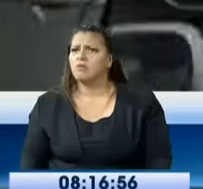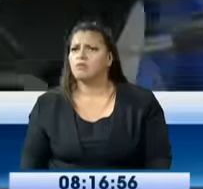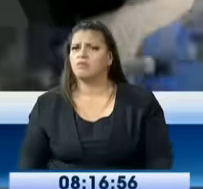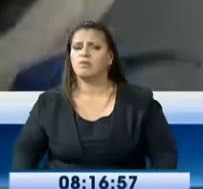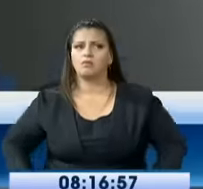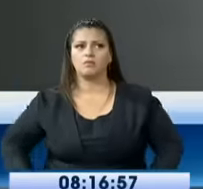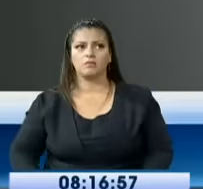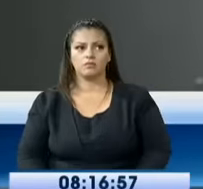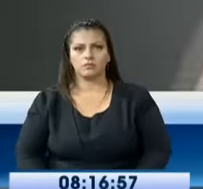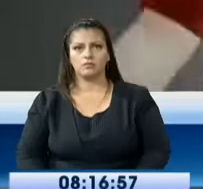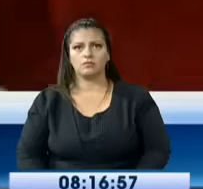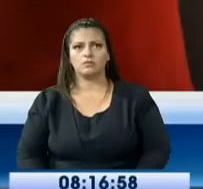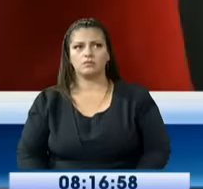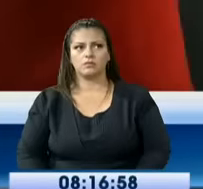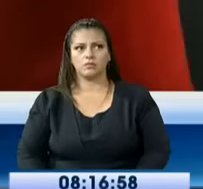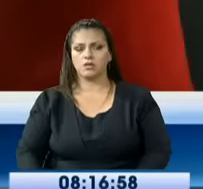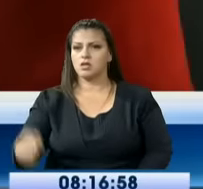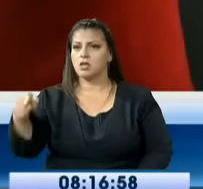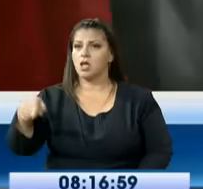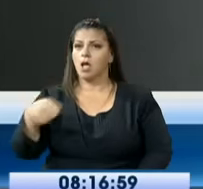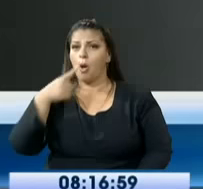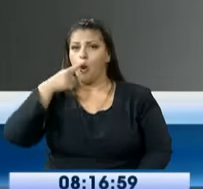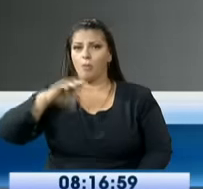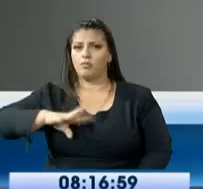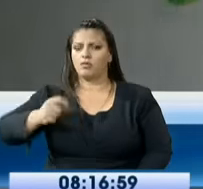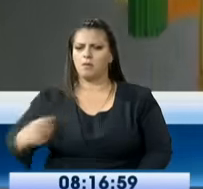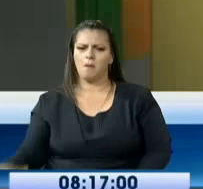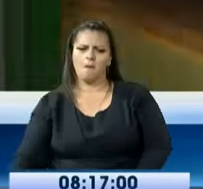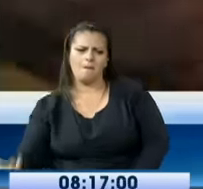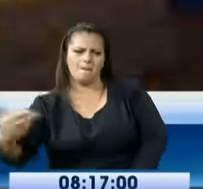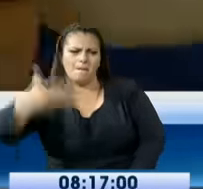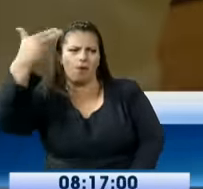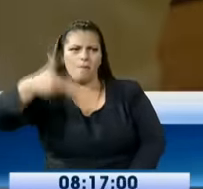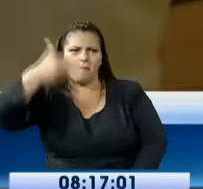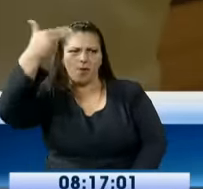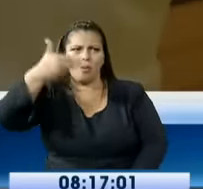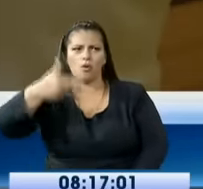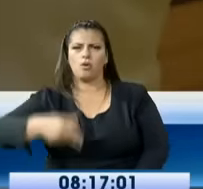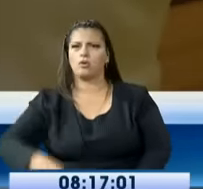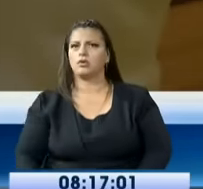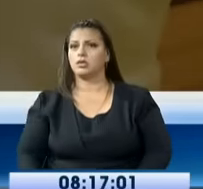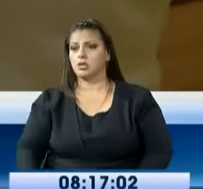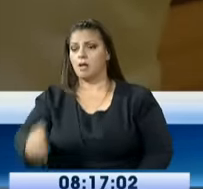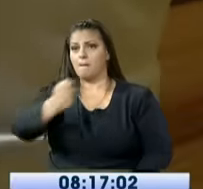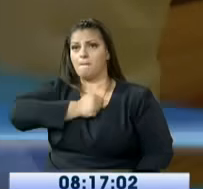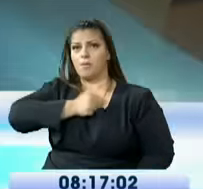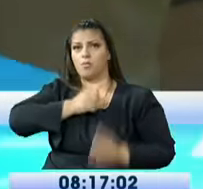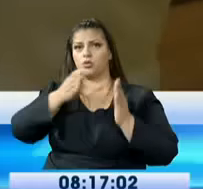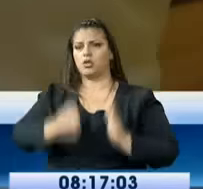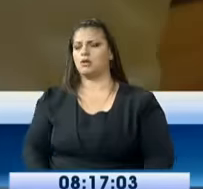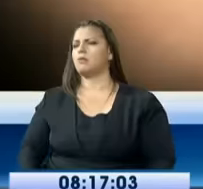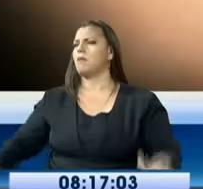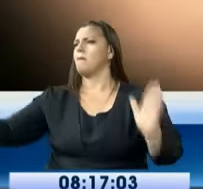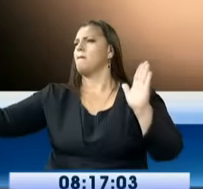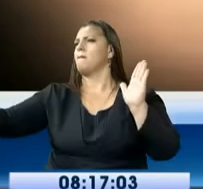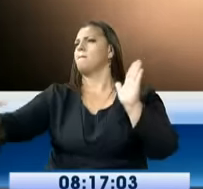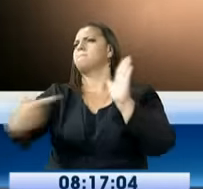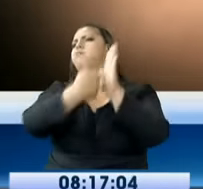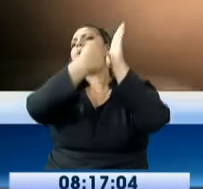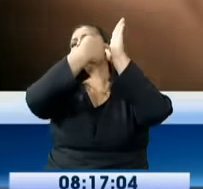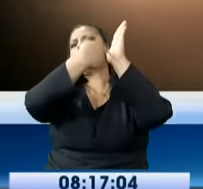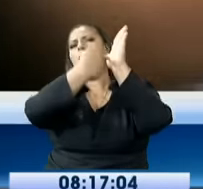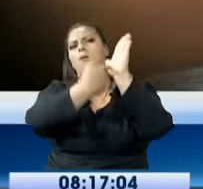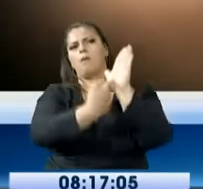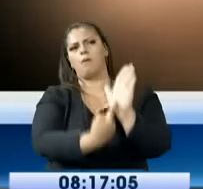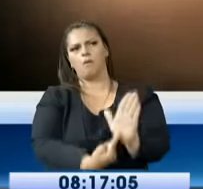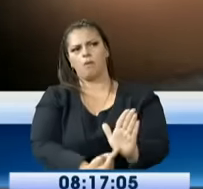de los malhechores realizó dos disparos, logrando impactar en la mano izquierda al propietario del restaurante. La